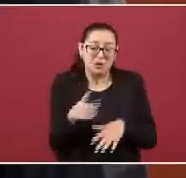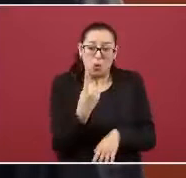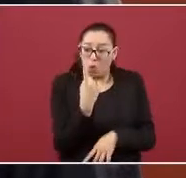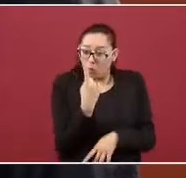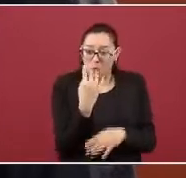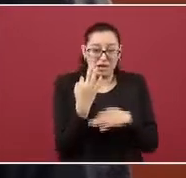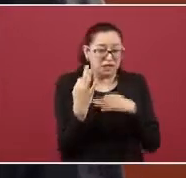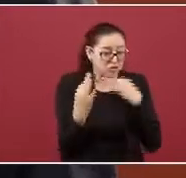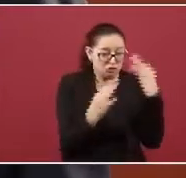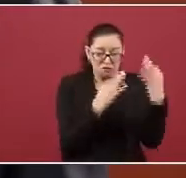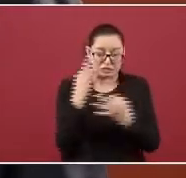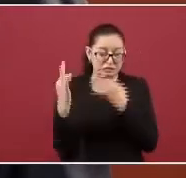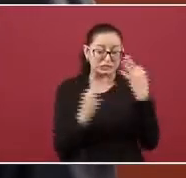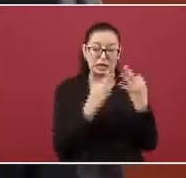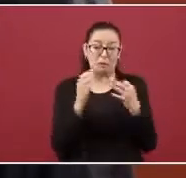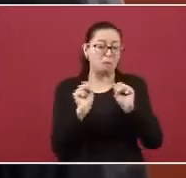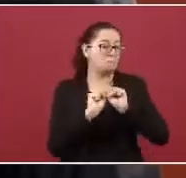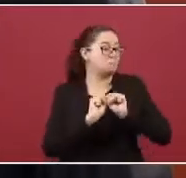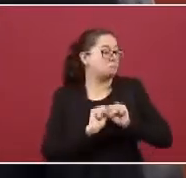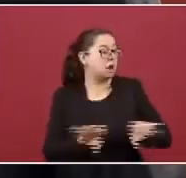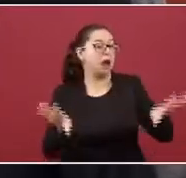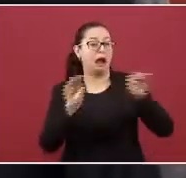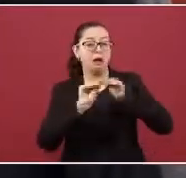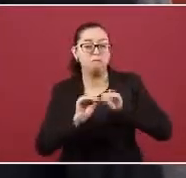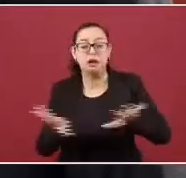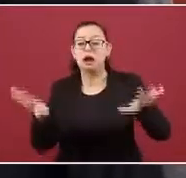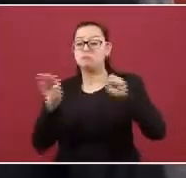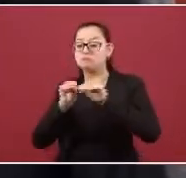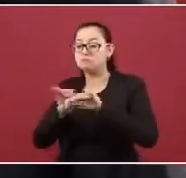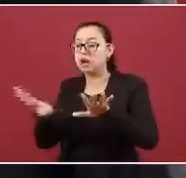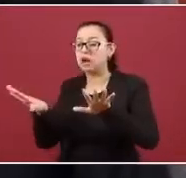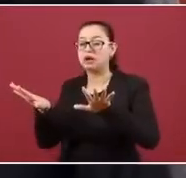por más atractiva que sea,